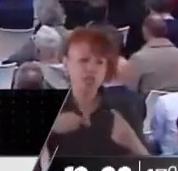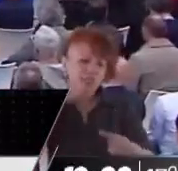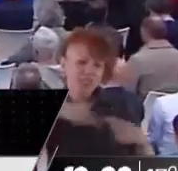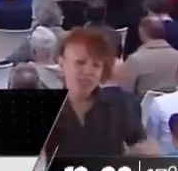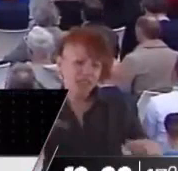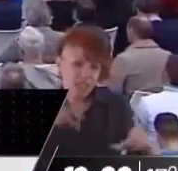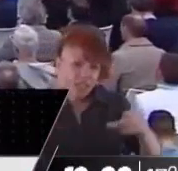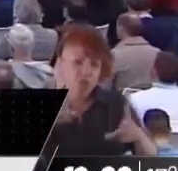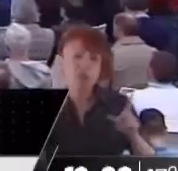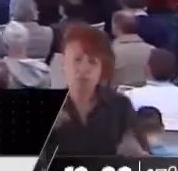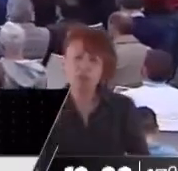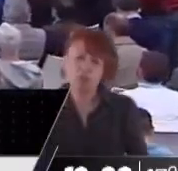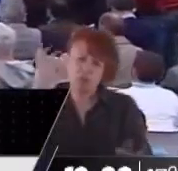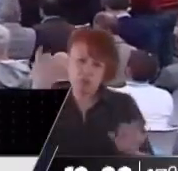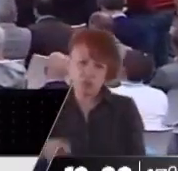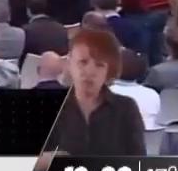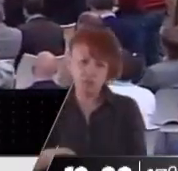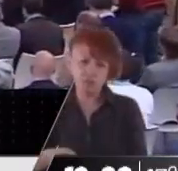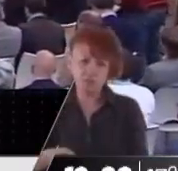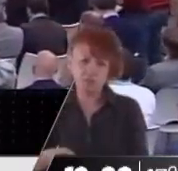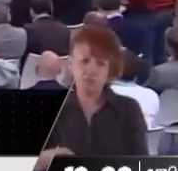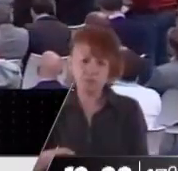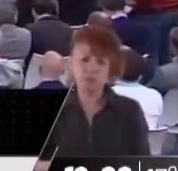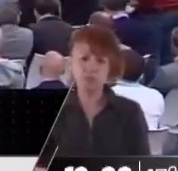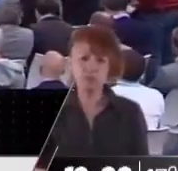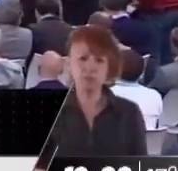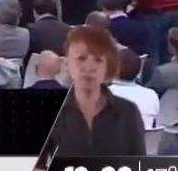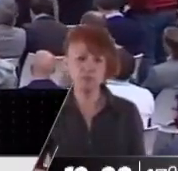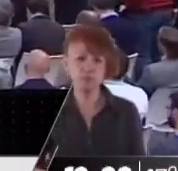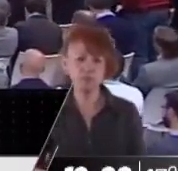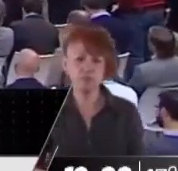También soy consciente que,